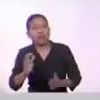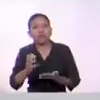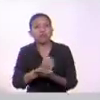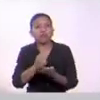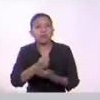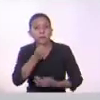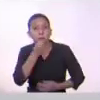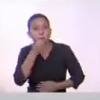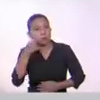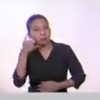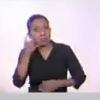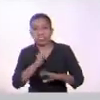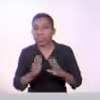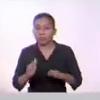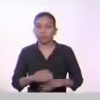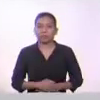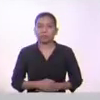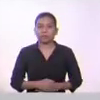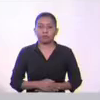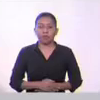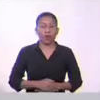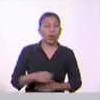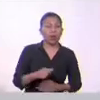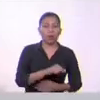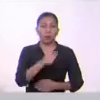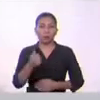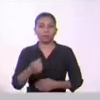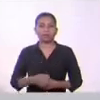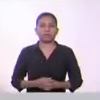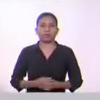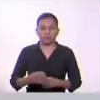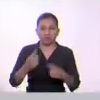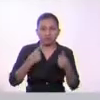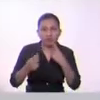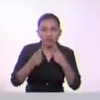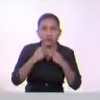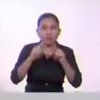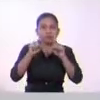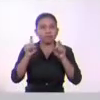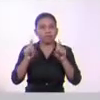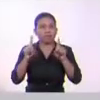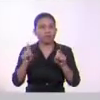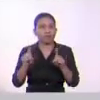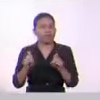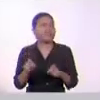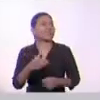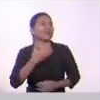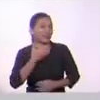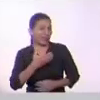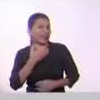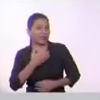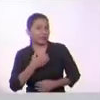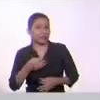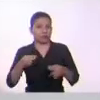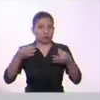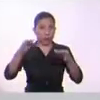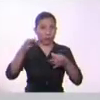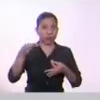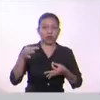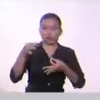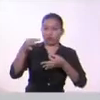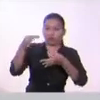cuestionario. En el caso de la entrevista por cuestionario, es más complicado de hacer y debe enviarse